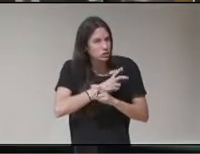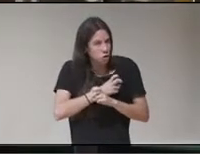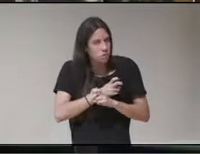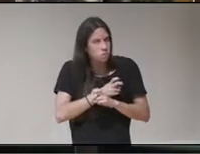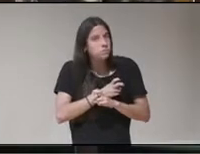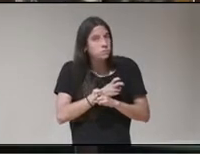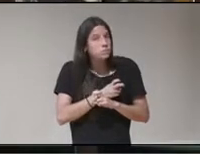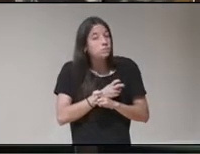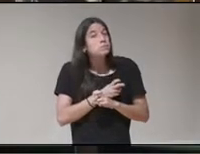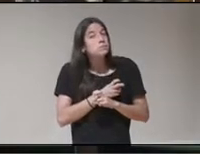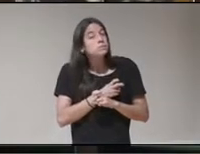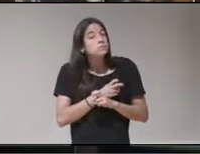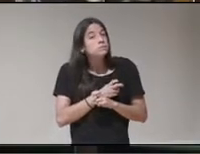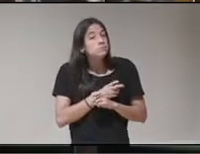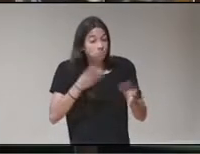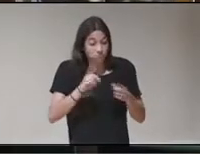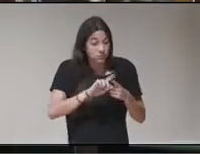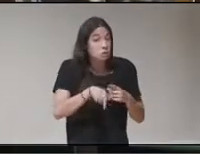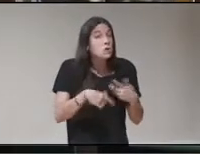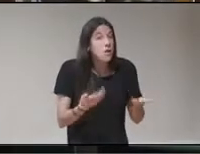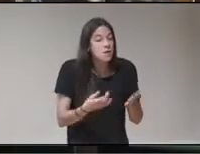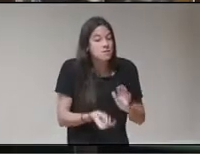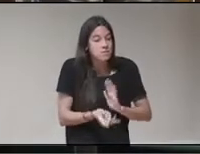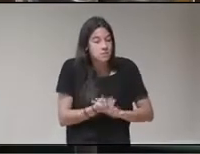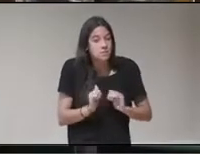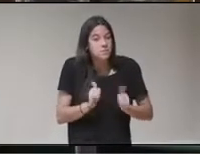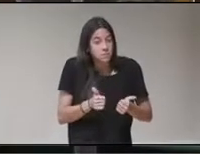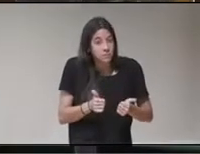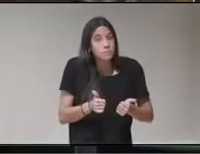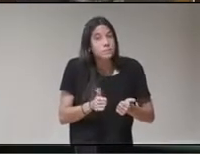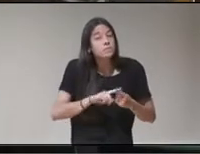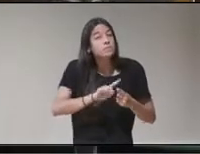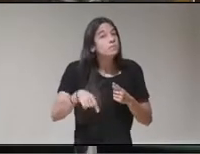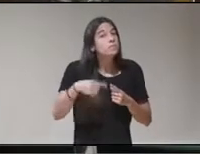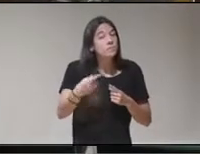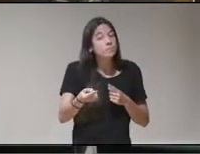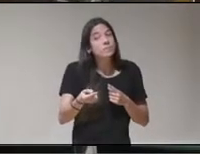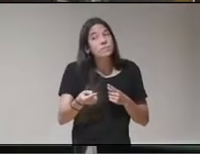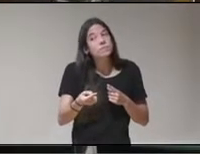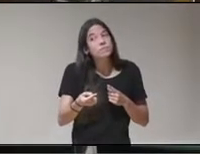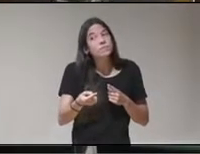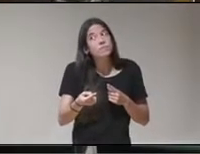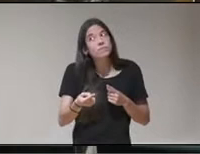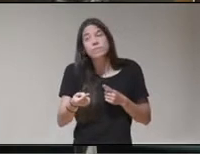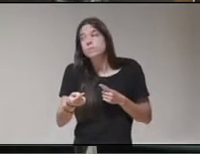tanto que implica un inicio de efecto